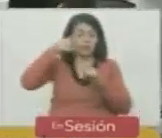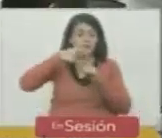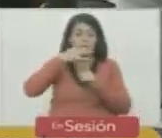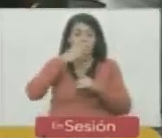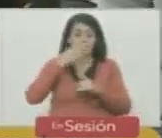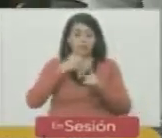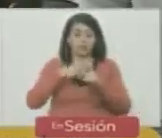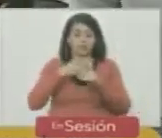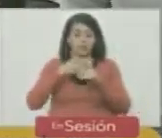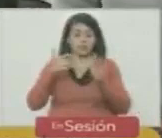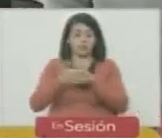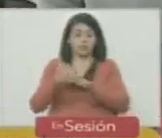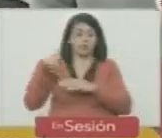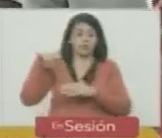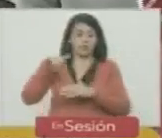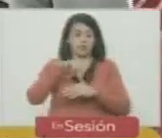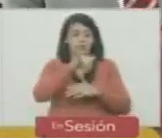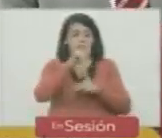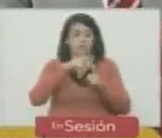garantiza el aterrizaje.